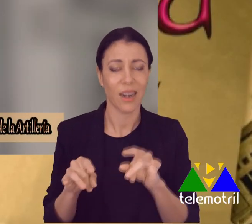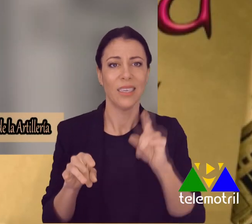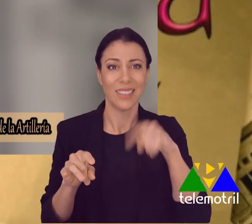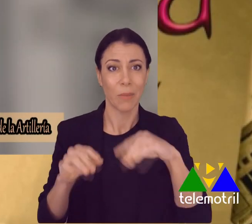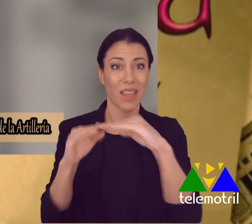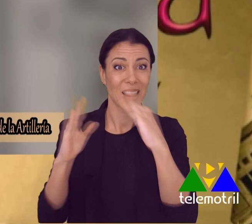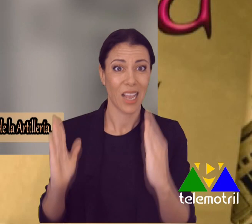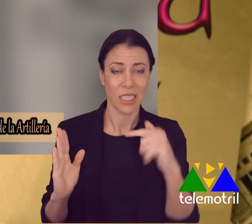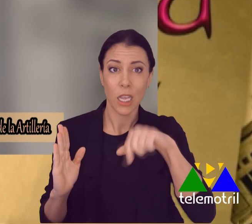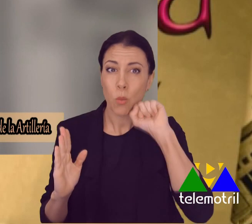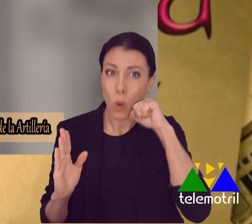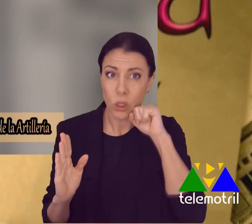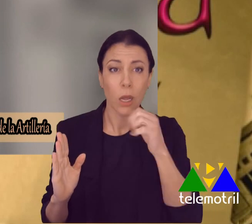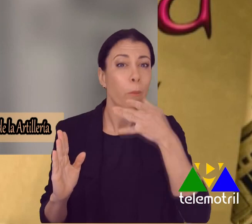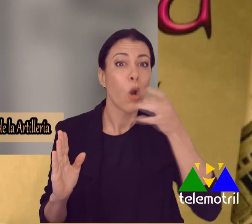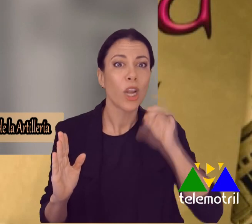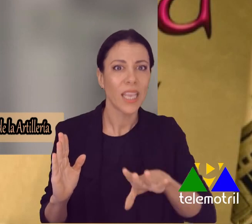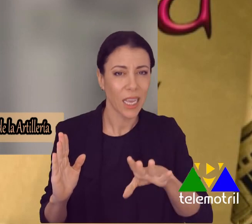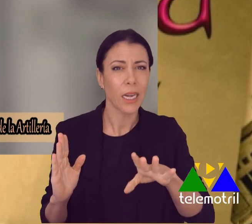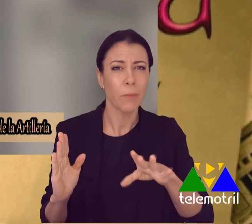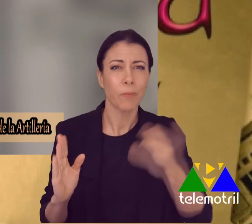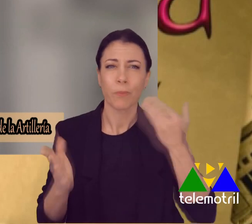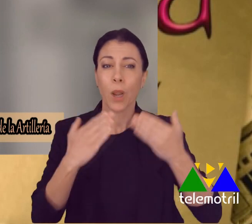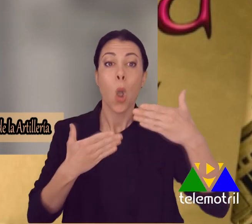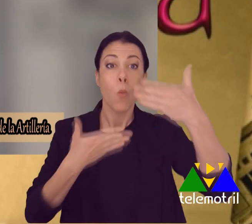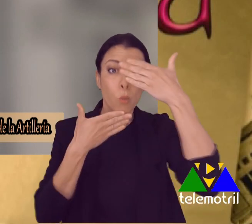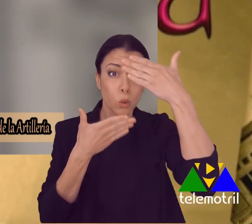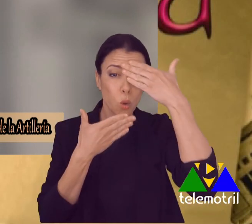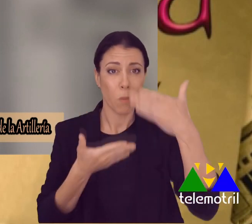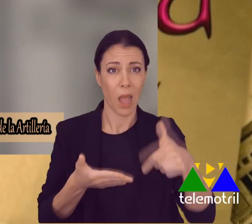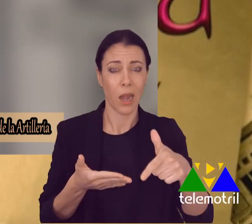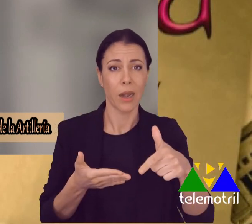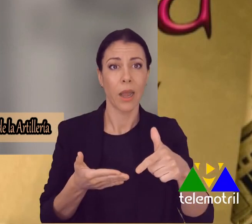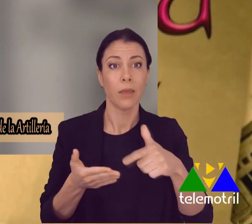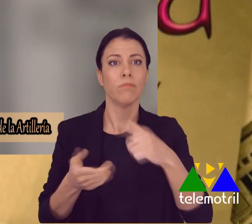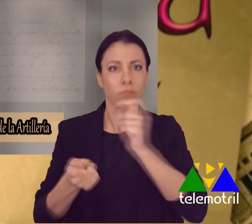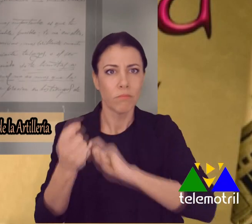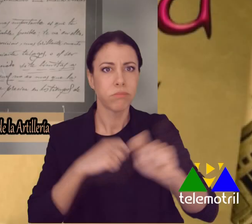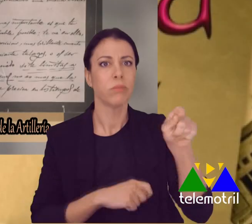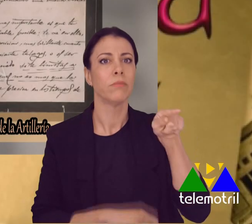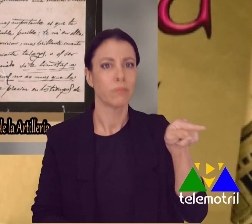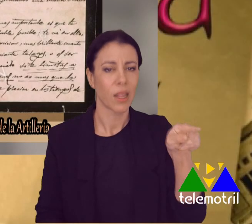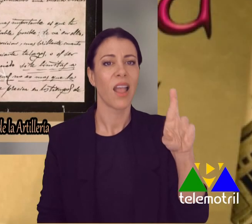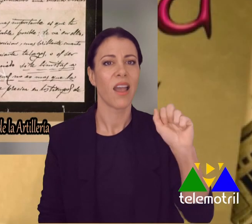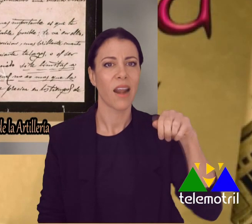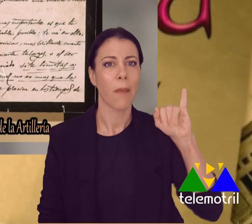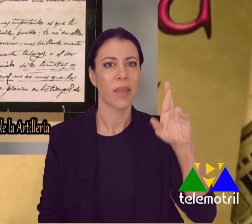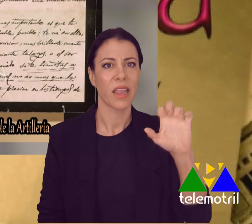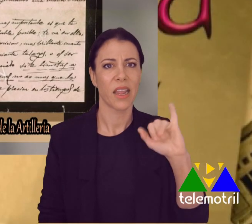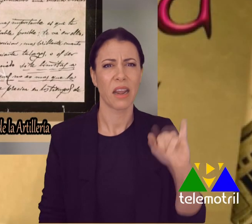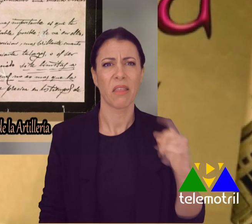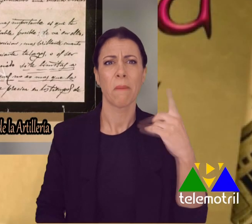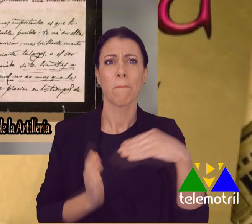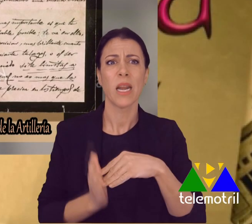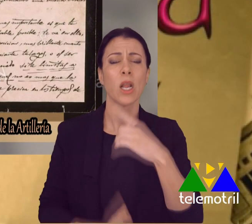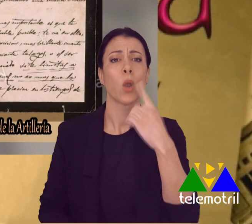de casas de Motril por los musulmanes, los musulmanes motrileños, a Ramírez en Madrid, de 1492